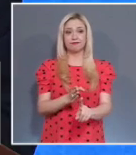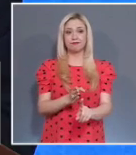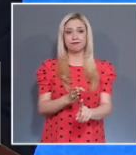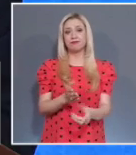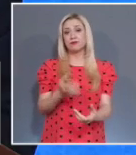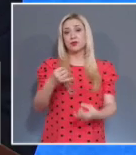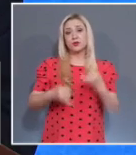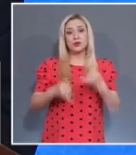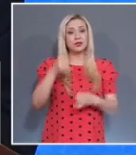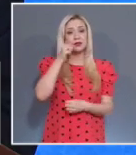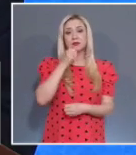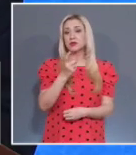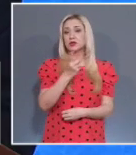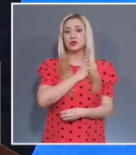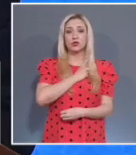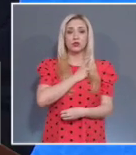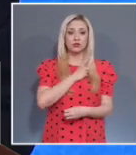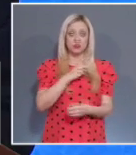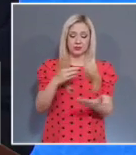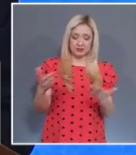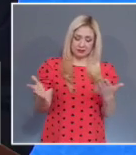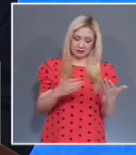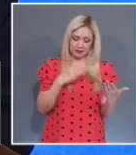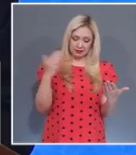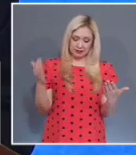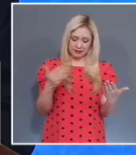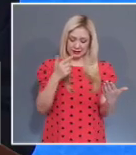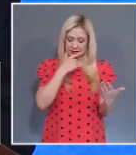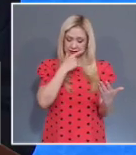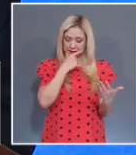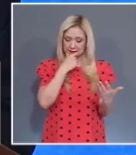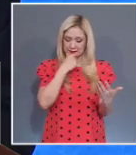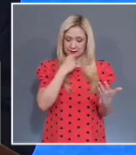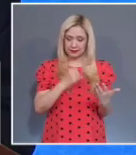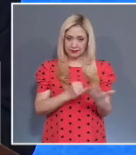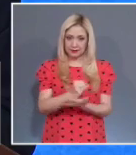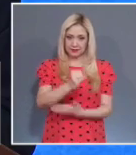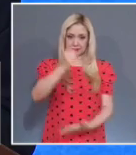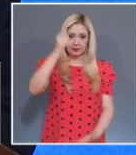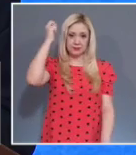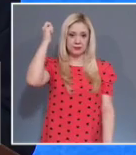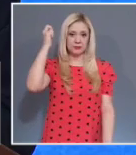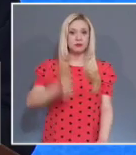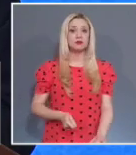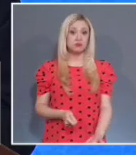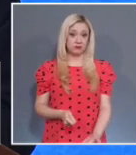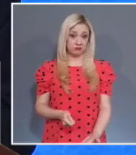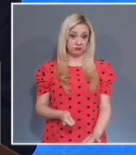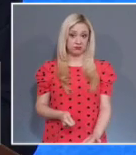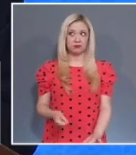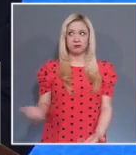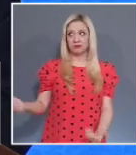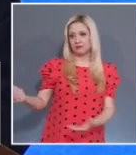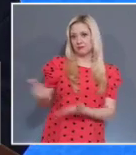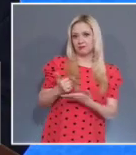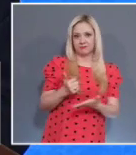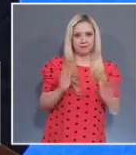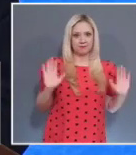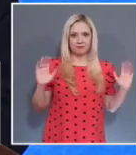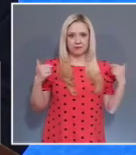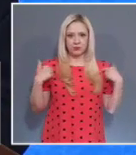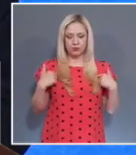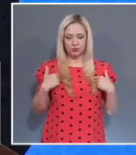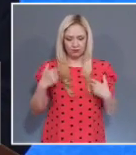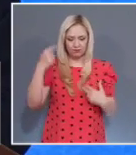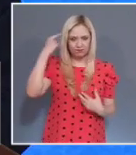las decisiones que por su trascendencia e importancia inciden en la vida, la libertad, los bienes